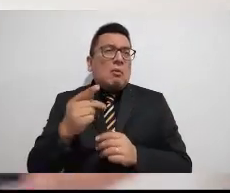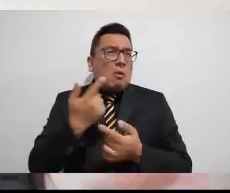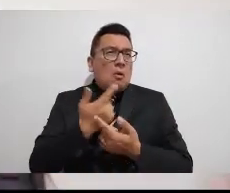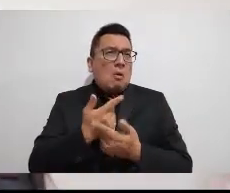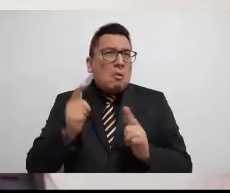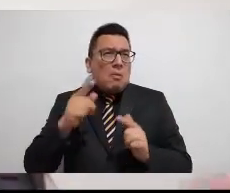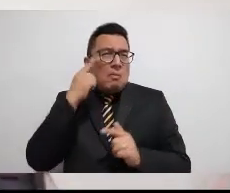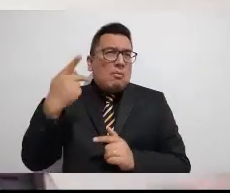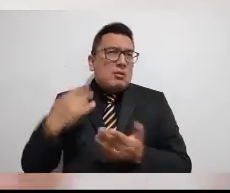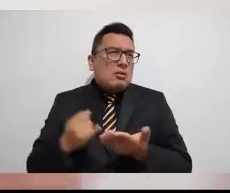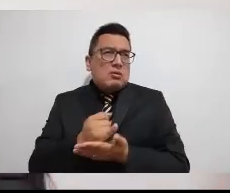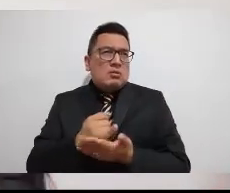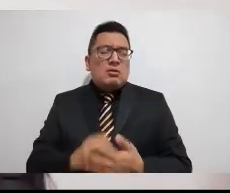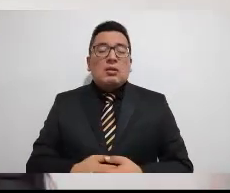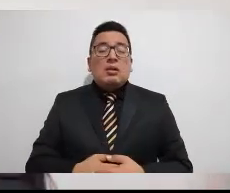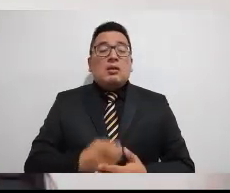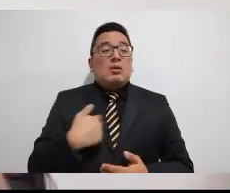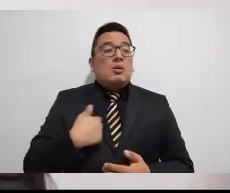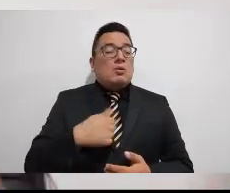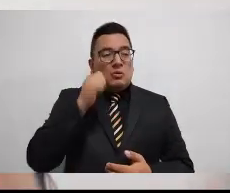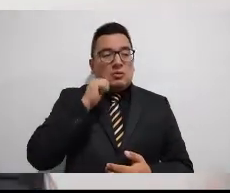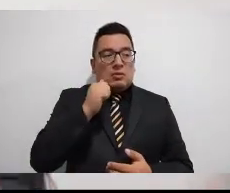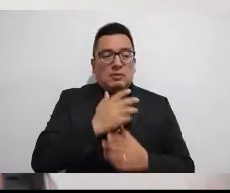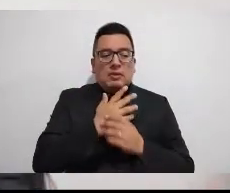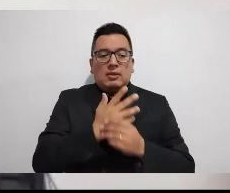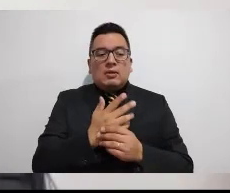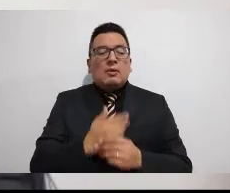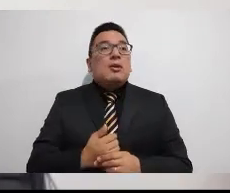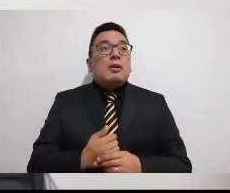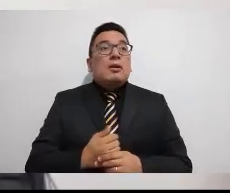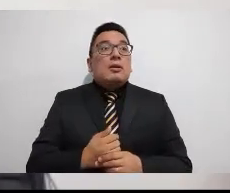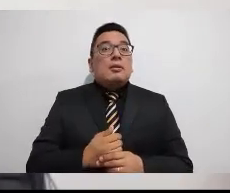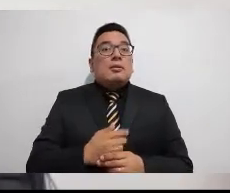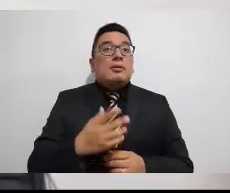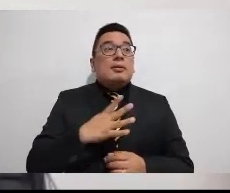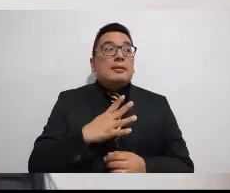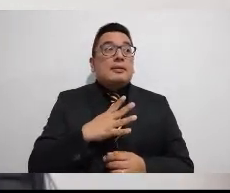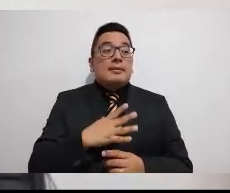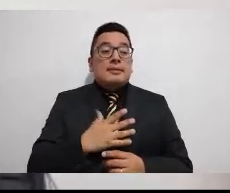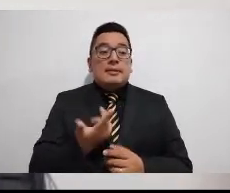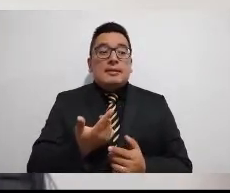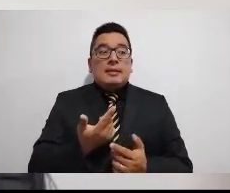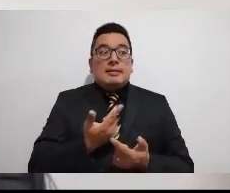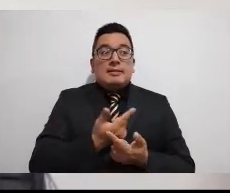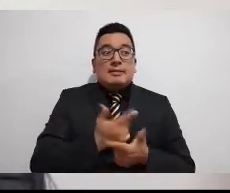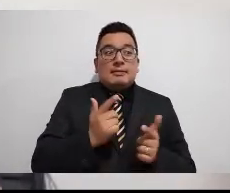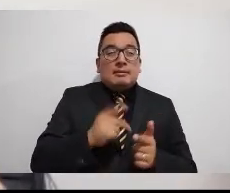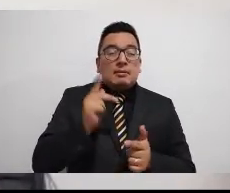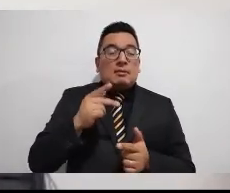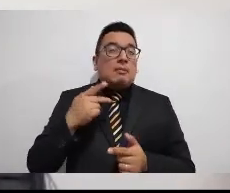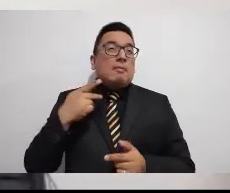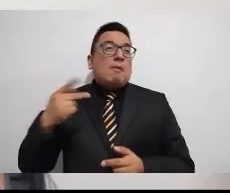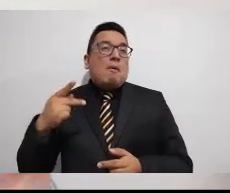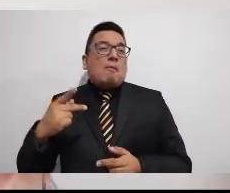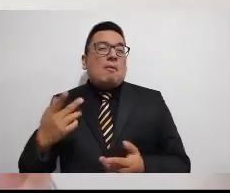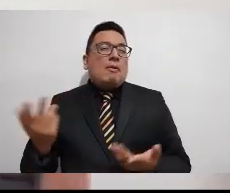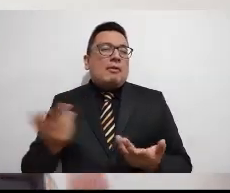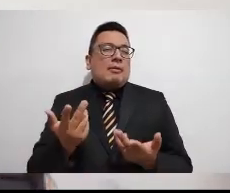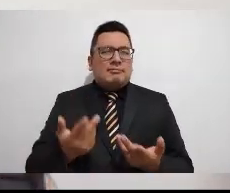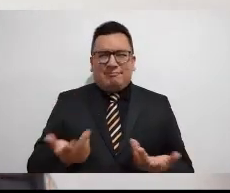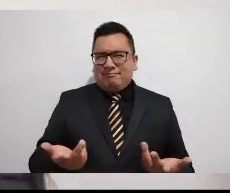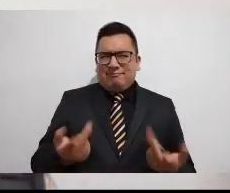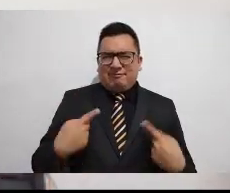libre determinación, ¿no? Entonces, yo siempre digo, libre determinación en su versión de autogobierno, ¿no? Entonces la gente se me queda viendo con cara de ¿qué